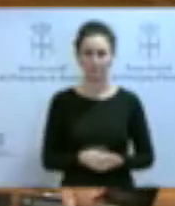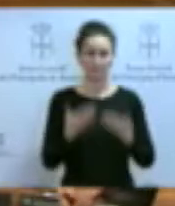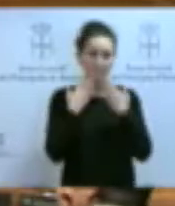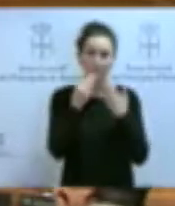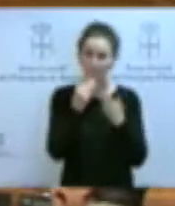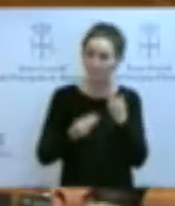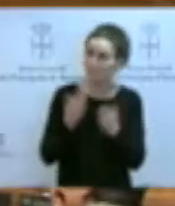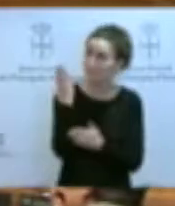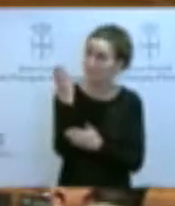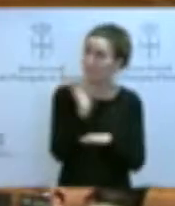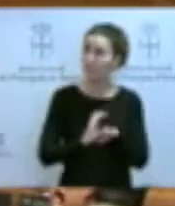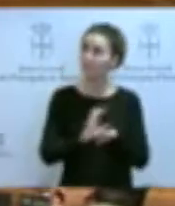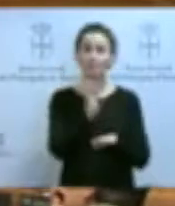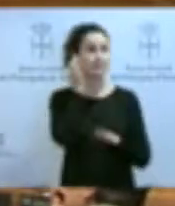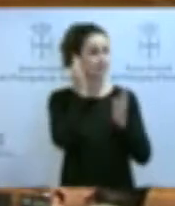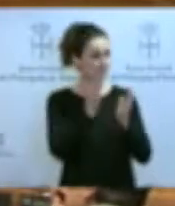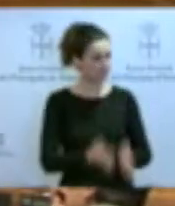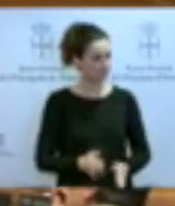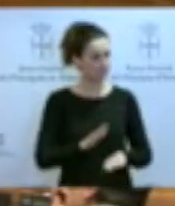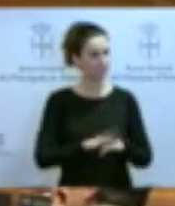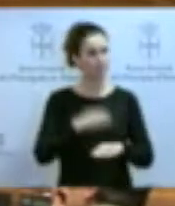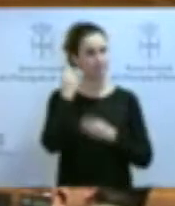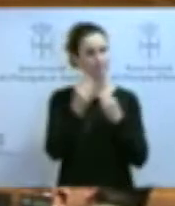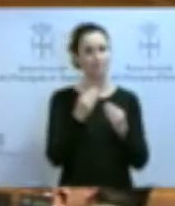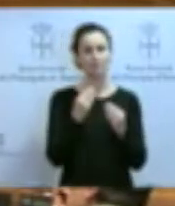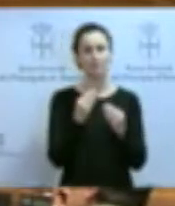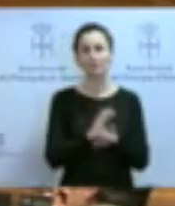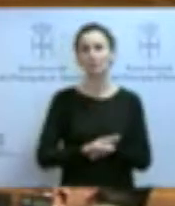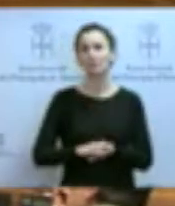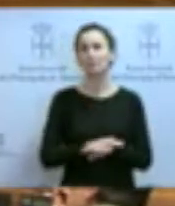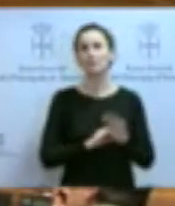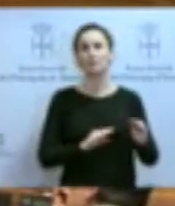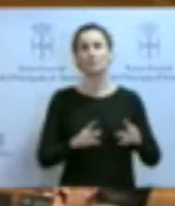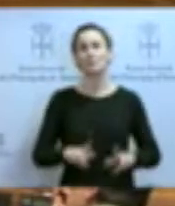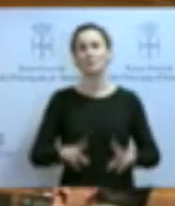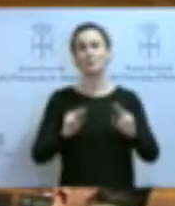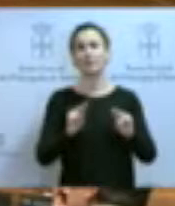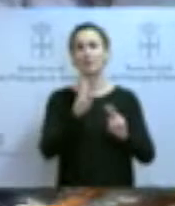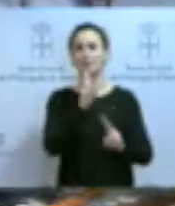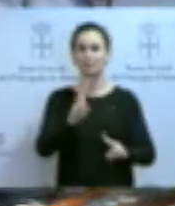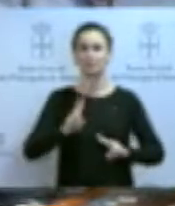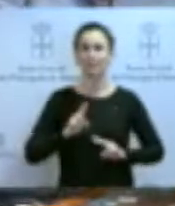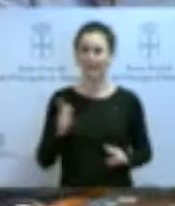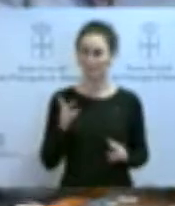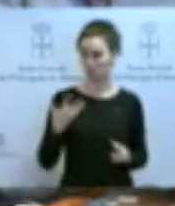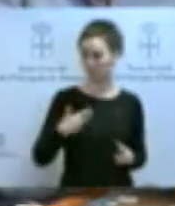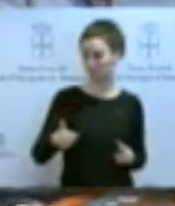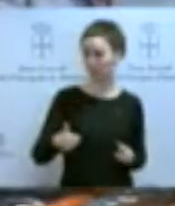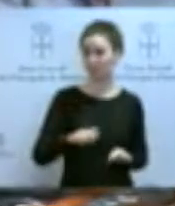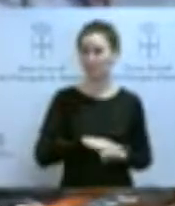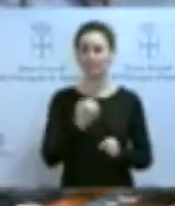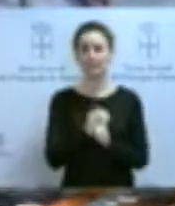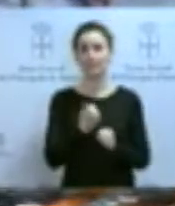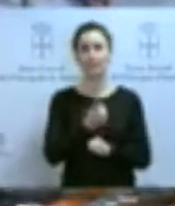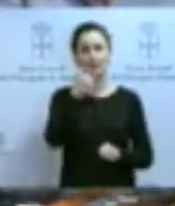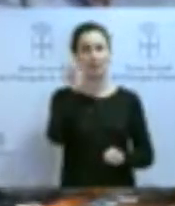Buenos días, señora consejera. ¿Para cuándo tiene pensado su Gobierno culminar la devolución de los derechos arrebatados a las trabajadoras y trabajadores